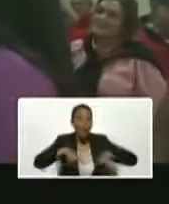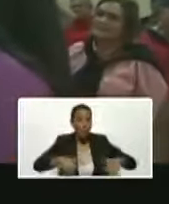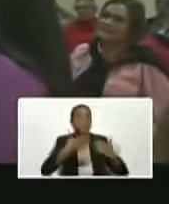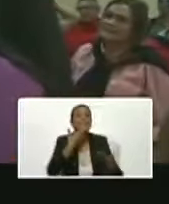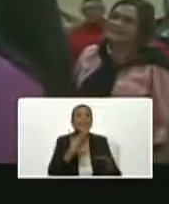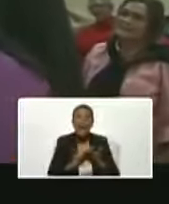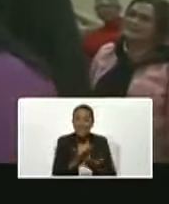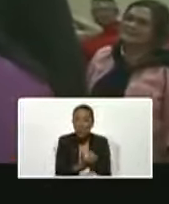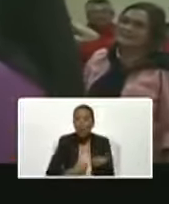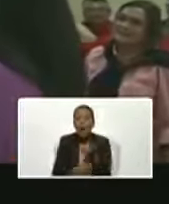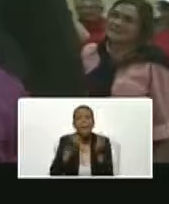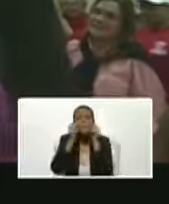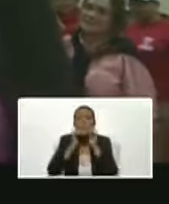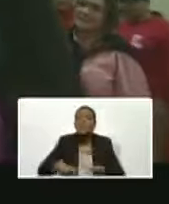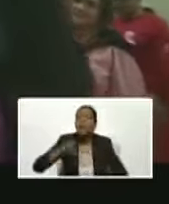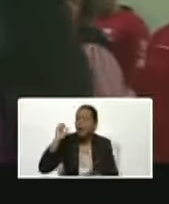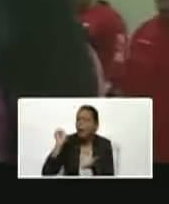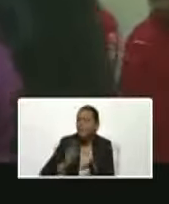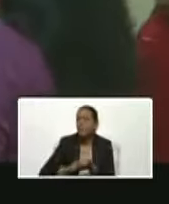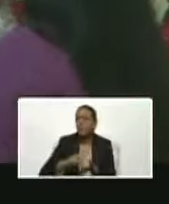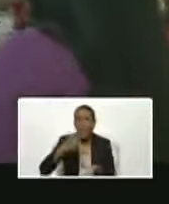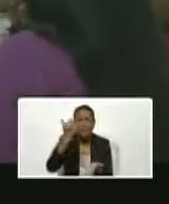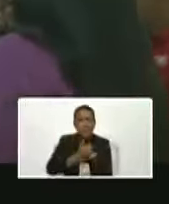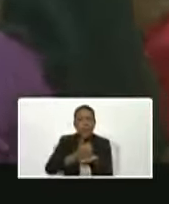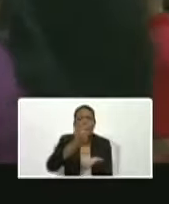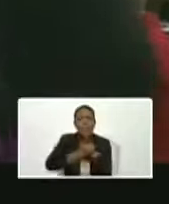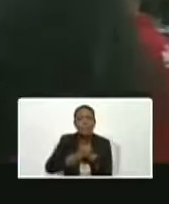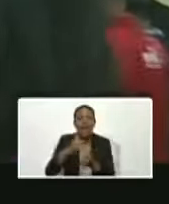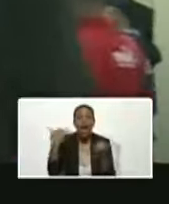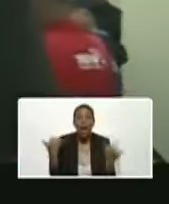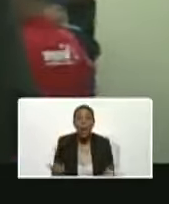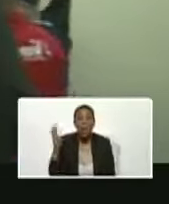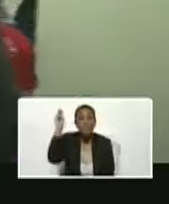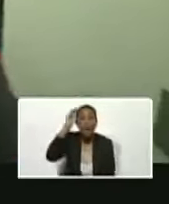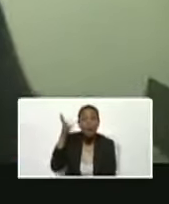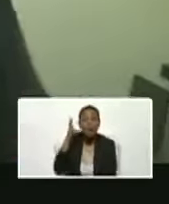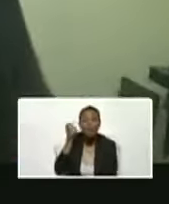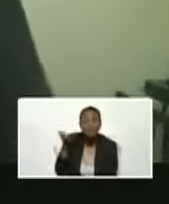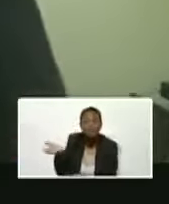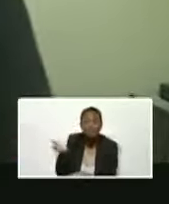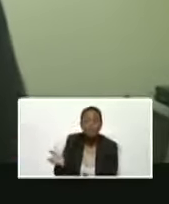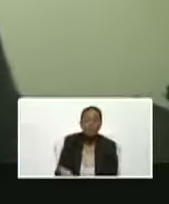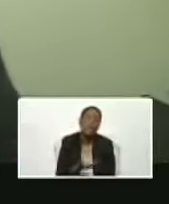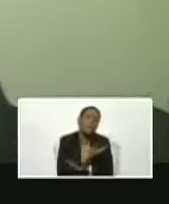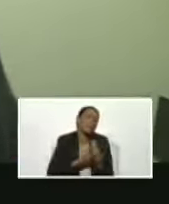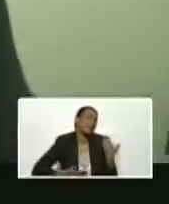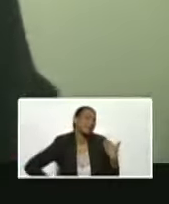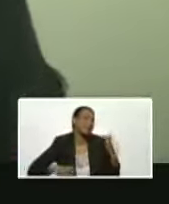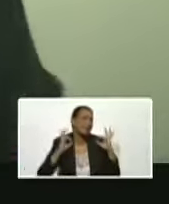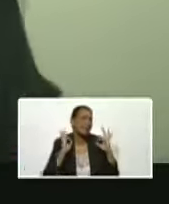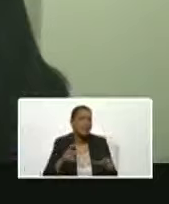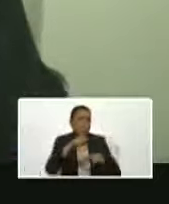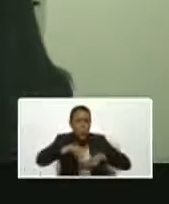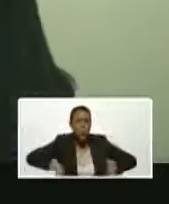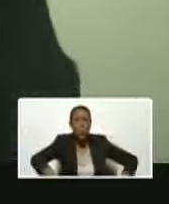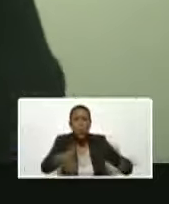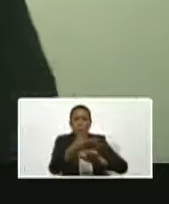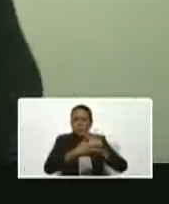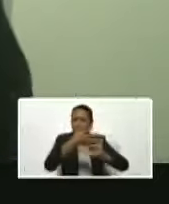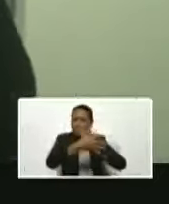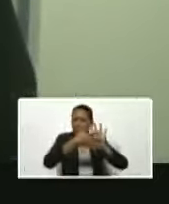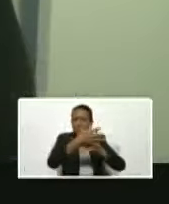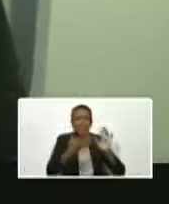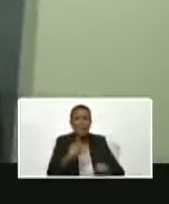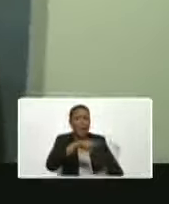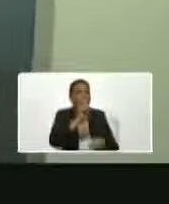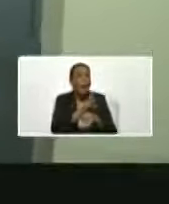presidente y que Dios lo bendiga Amén vamos a escuchar a la maestra la profesora bueno presidente nosotros acá